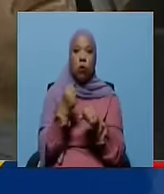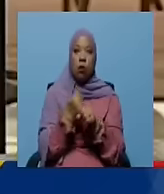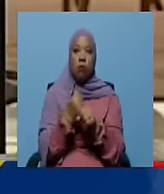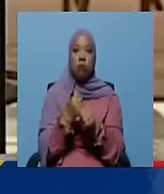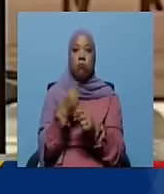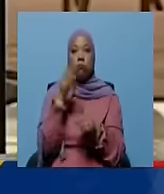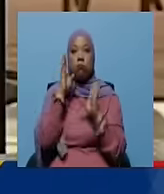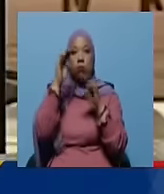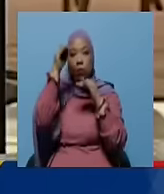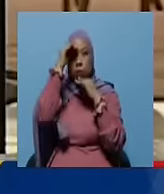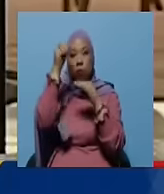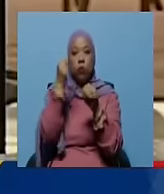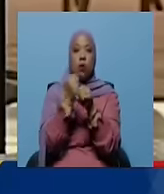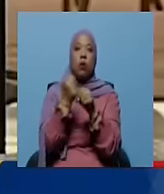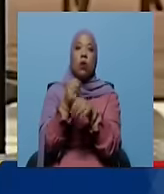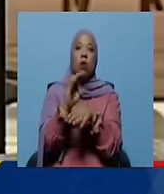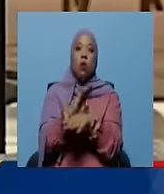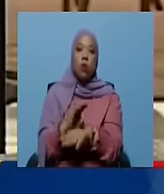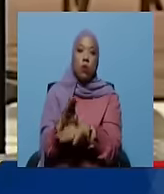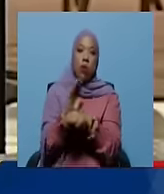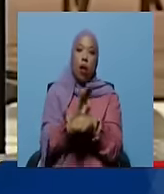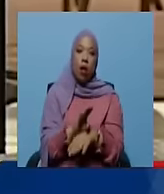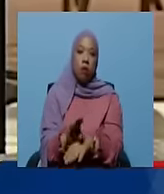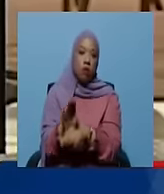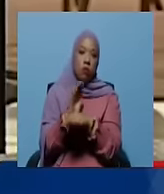ponerle atención, cuidado,